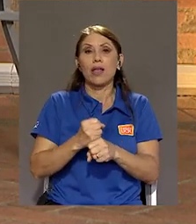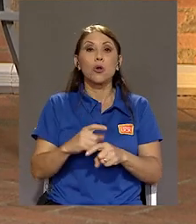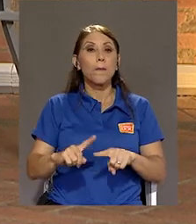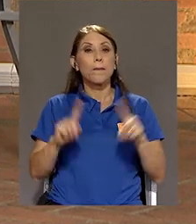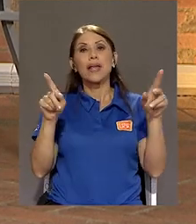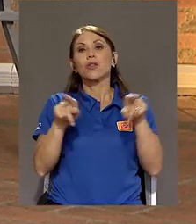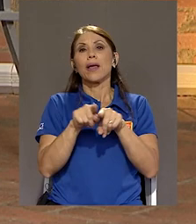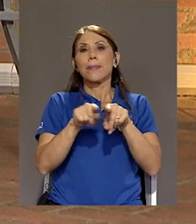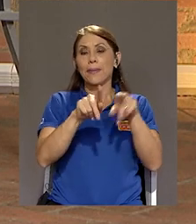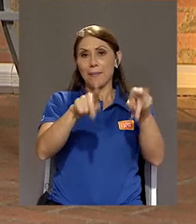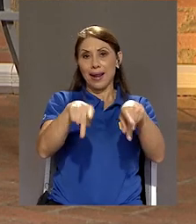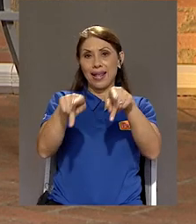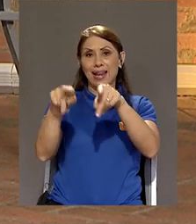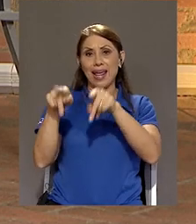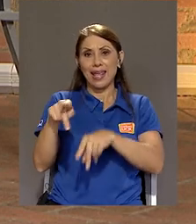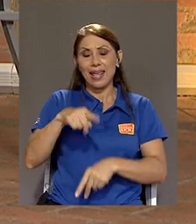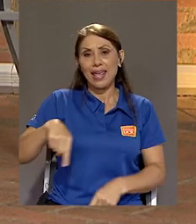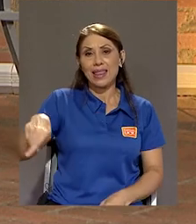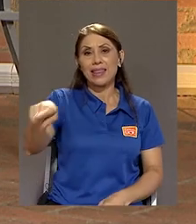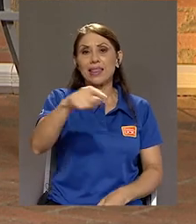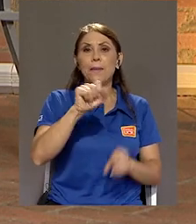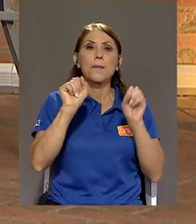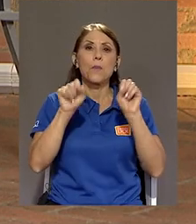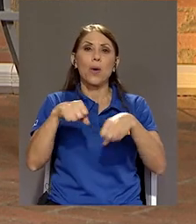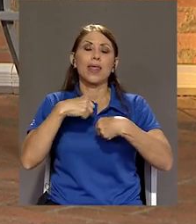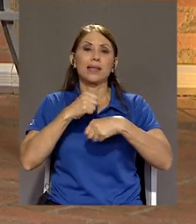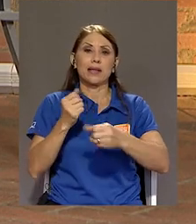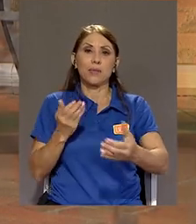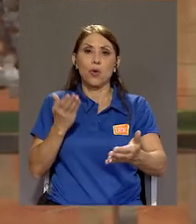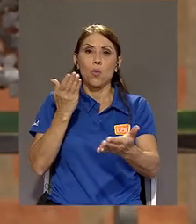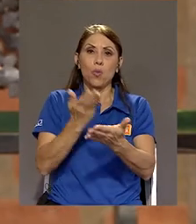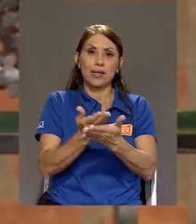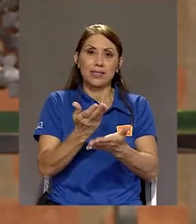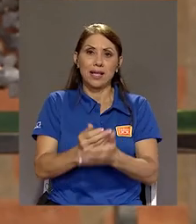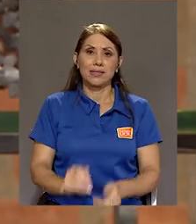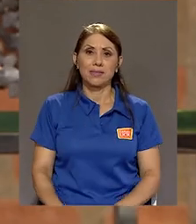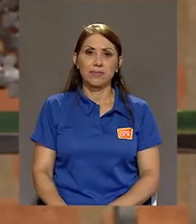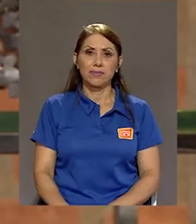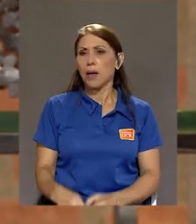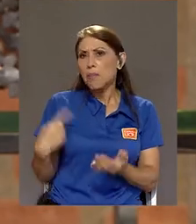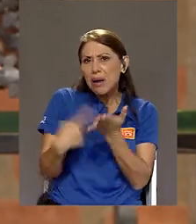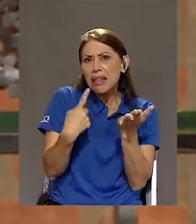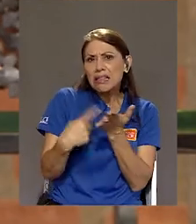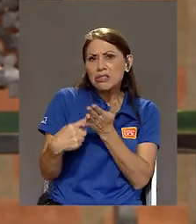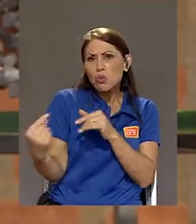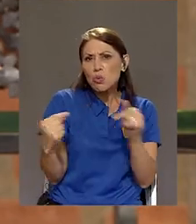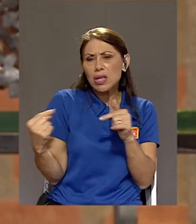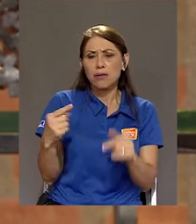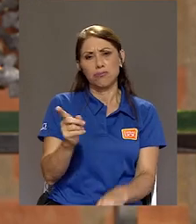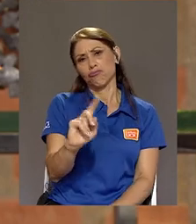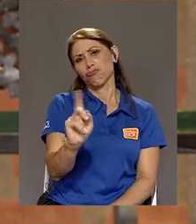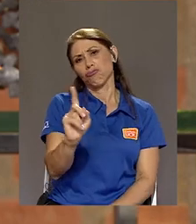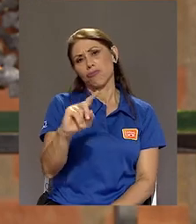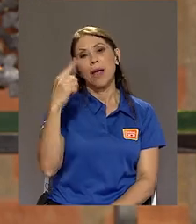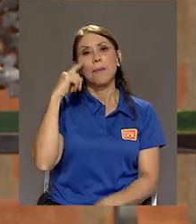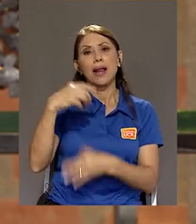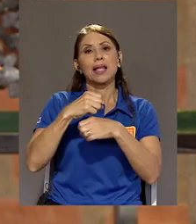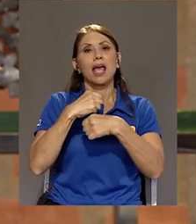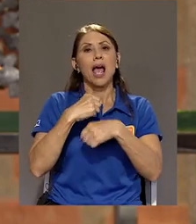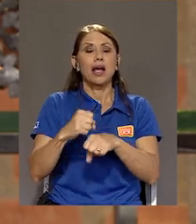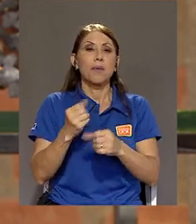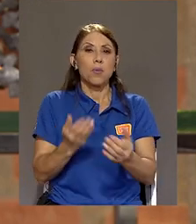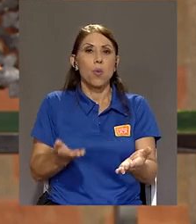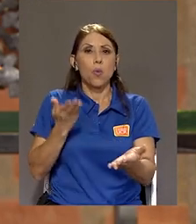gente pueda, digamos, hacer propuestas. No es para discutir, es para, uh-huh, que hagan propuestas